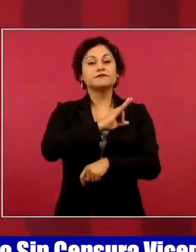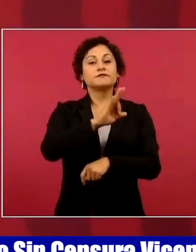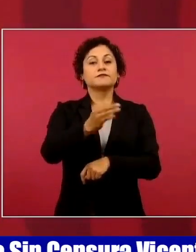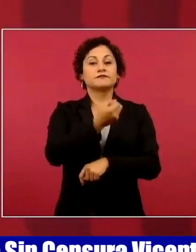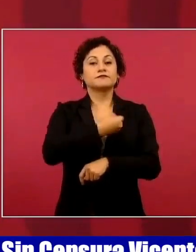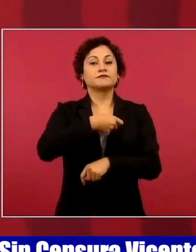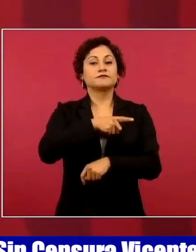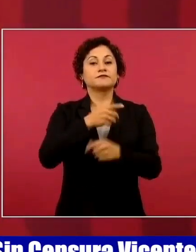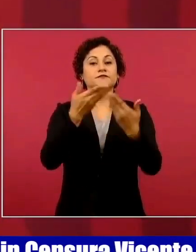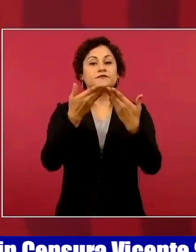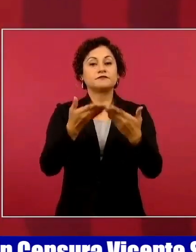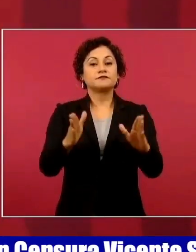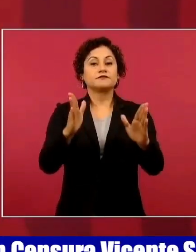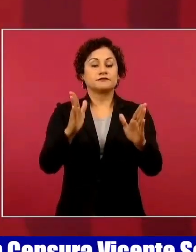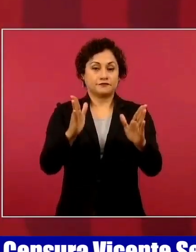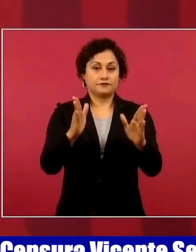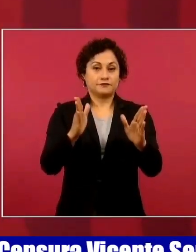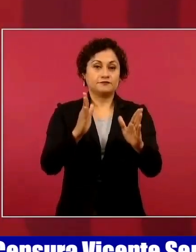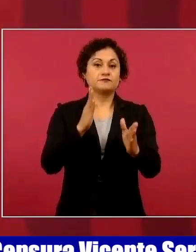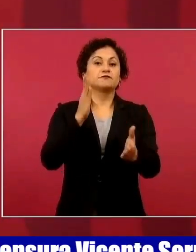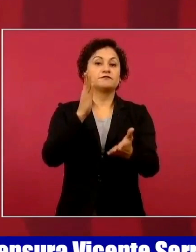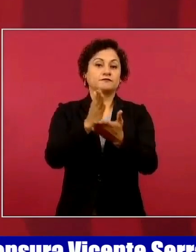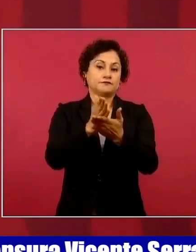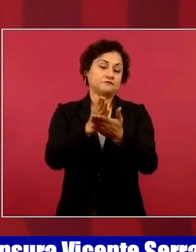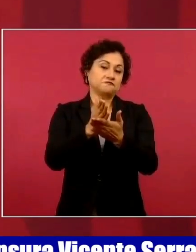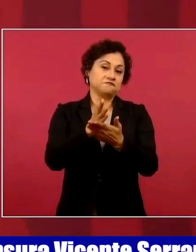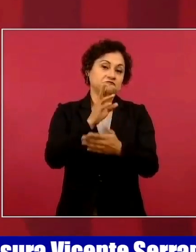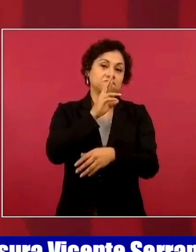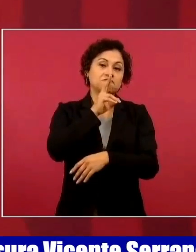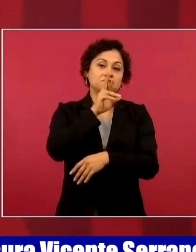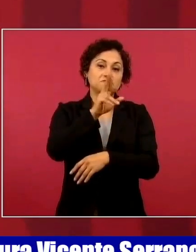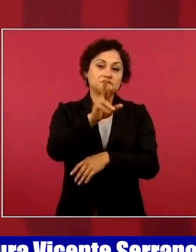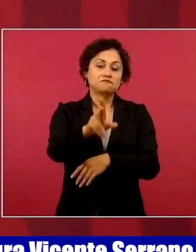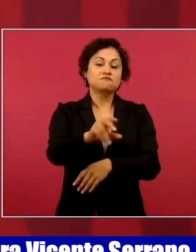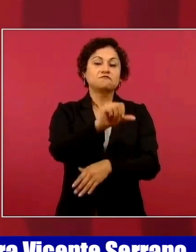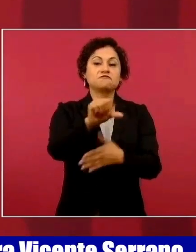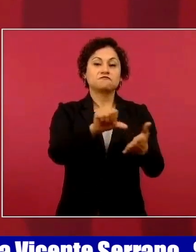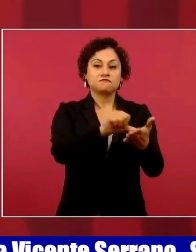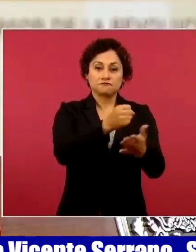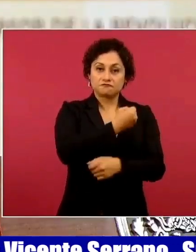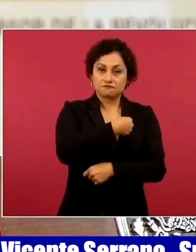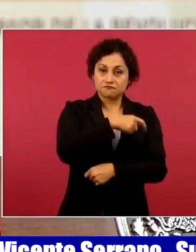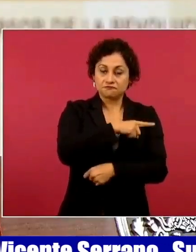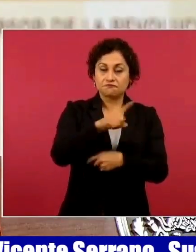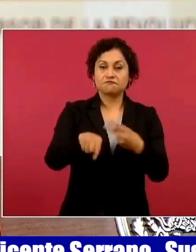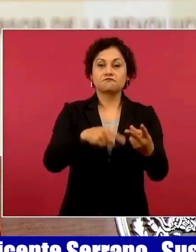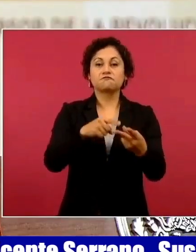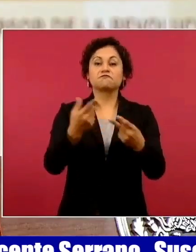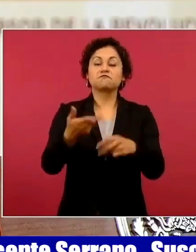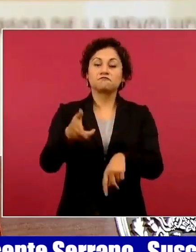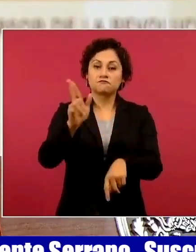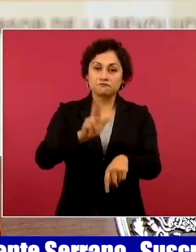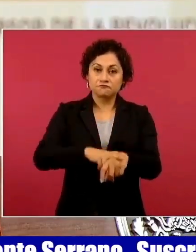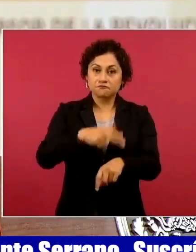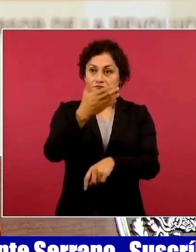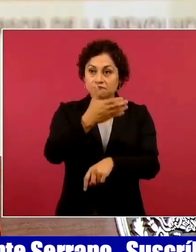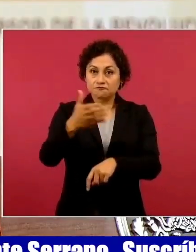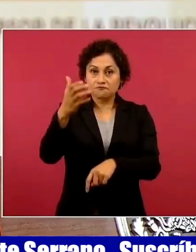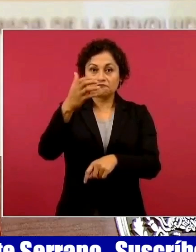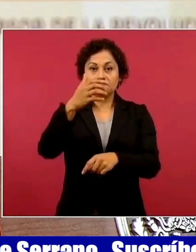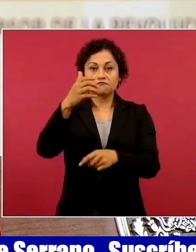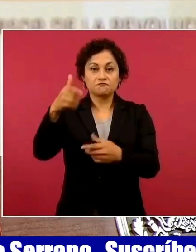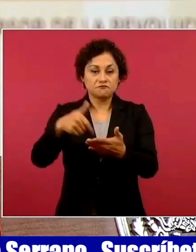extranjero, que ayer, por ejemplo, lo platicó con el representante del presidente Biden. Ya ve que ayer se cumplieron 200 años de relaciones